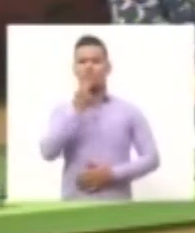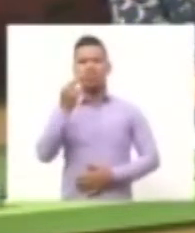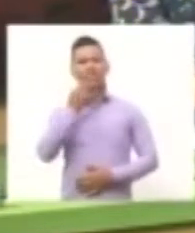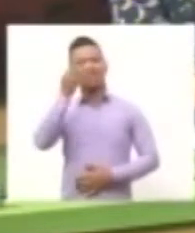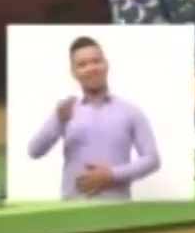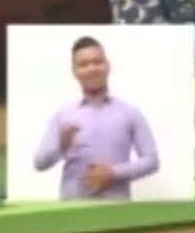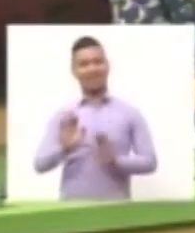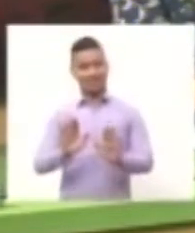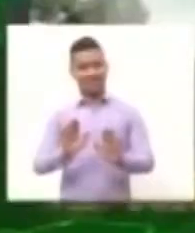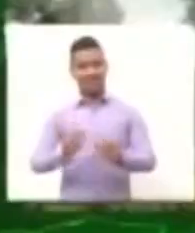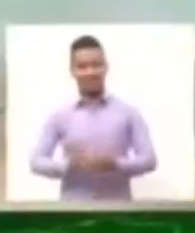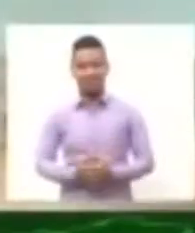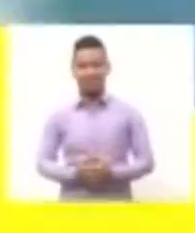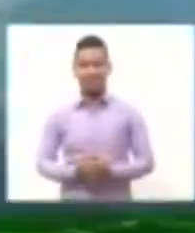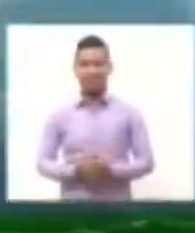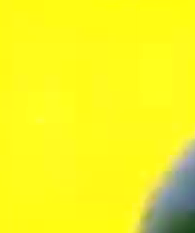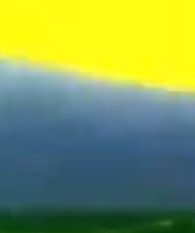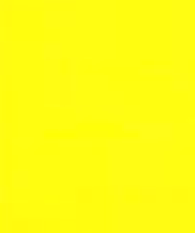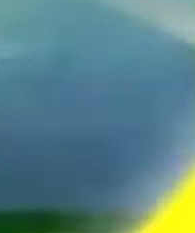Volvemos.